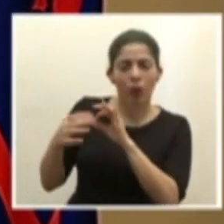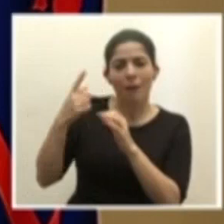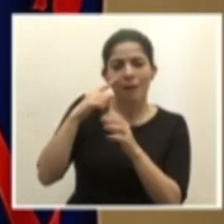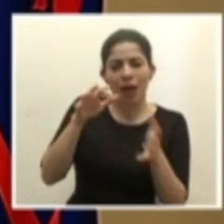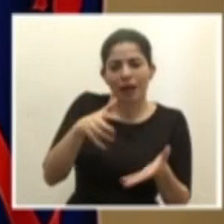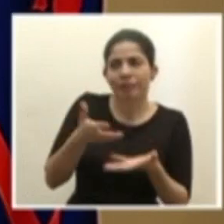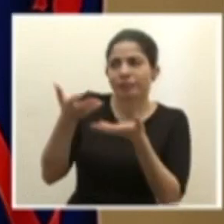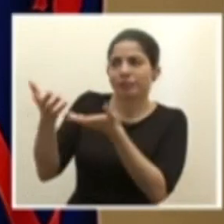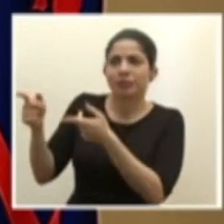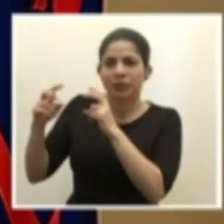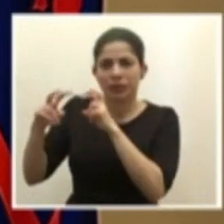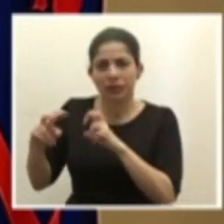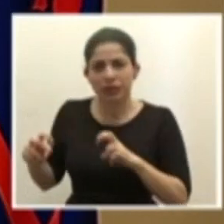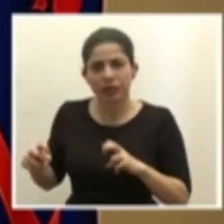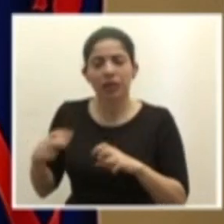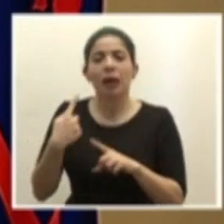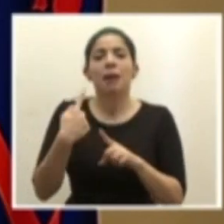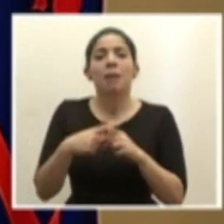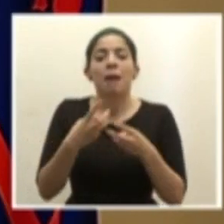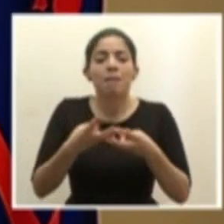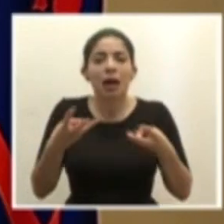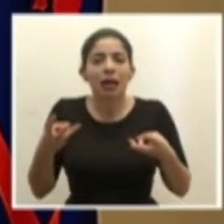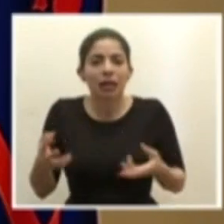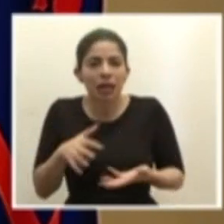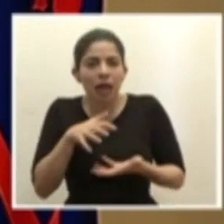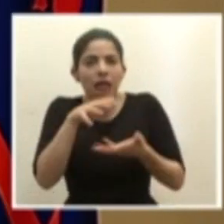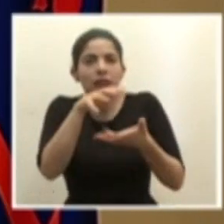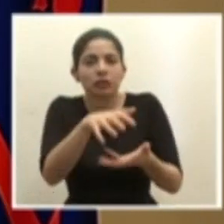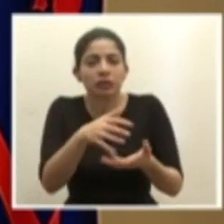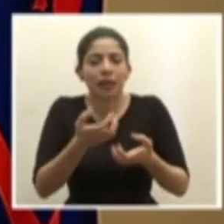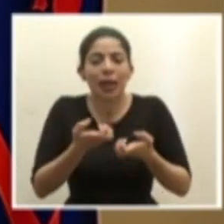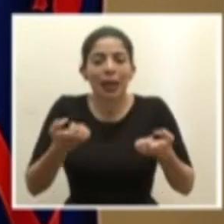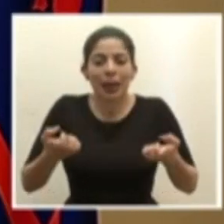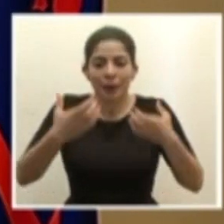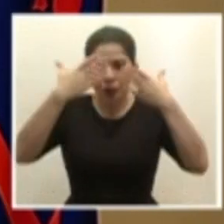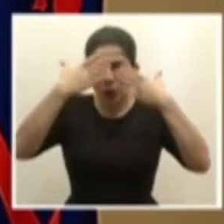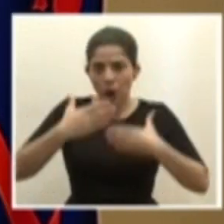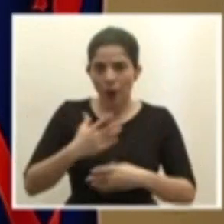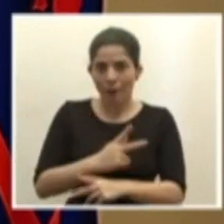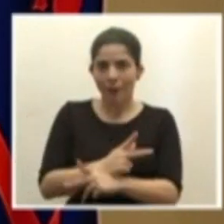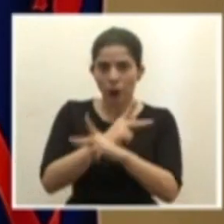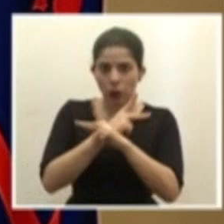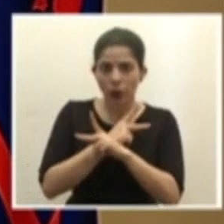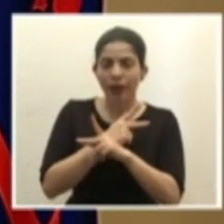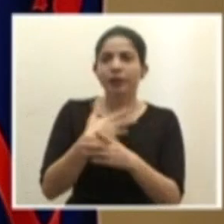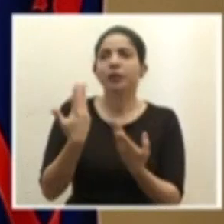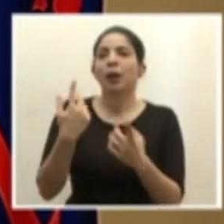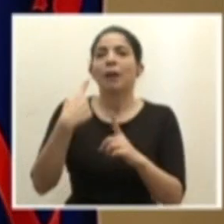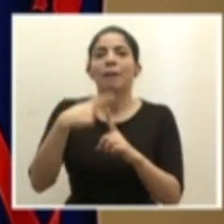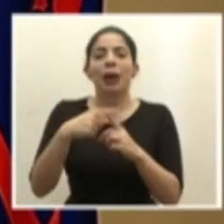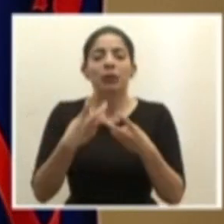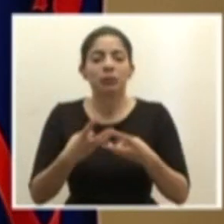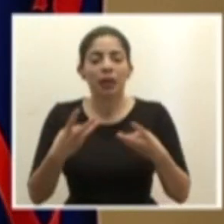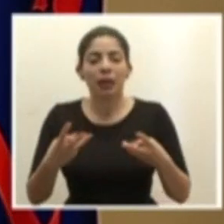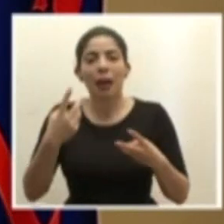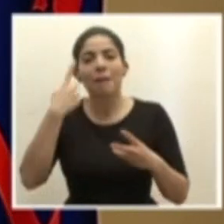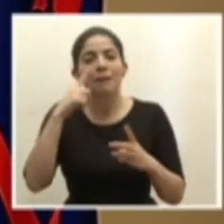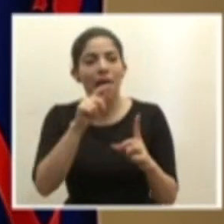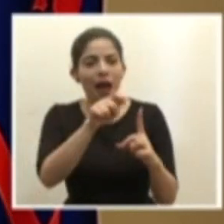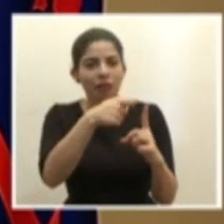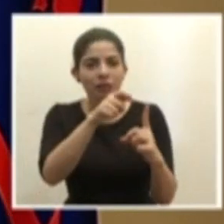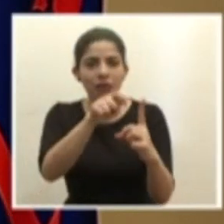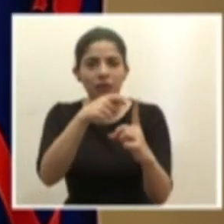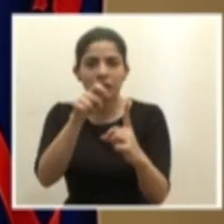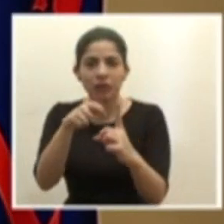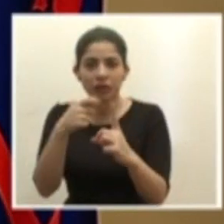los análisis, la entrega de insumos, tanto de equipo de protección personal, así como los insumos para el